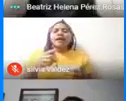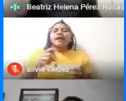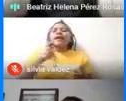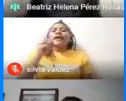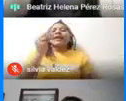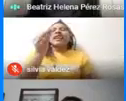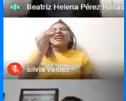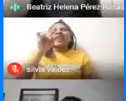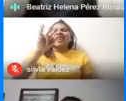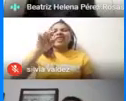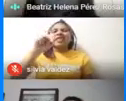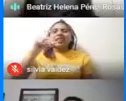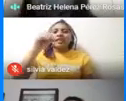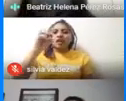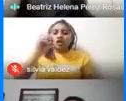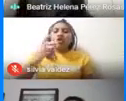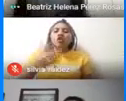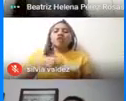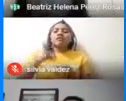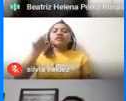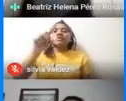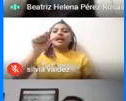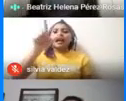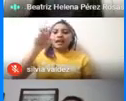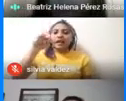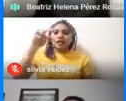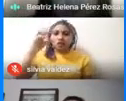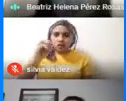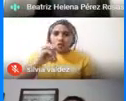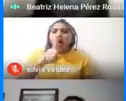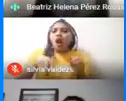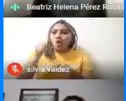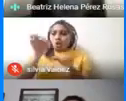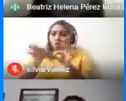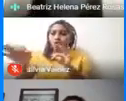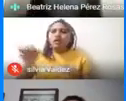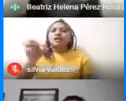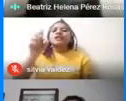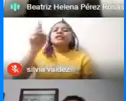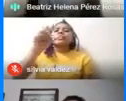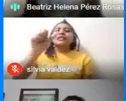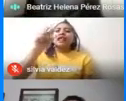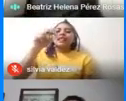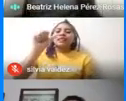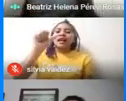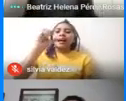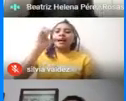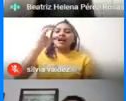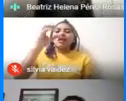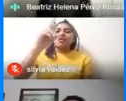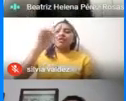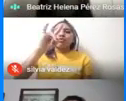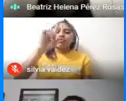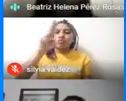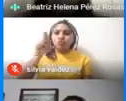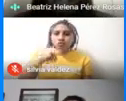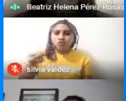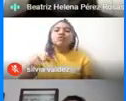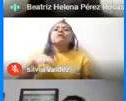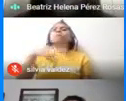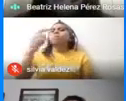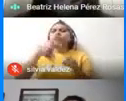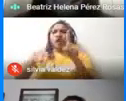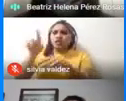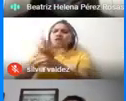Salento, pues tenemos también algunas zonas de Santa Cruz de Mompox, aun cuando hay algunas situaciones complejas